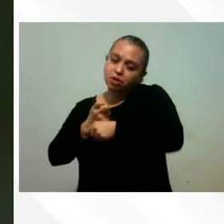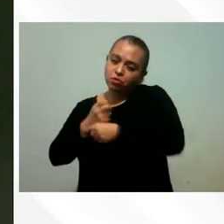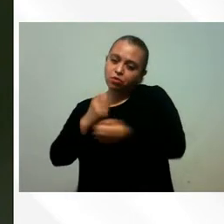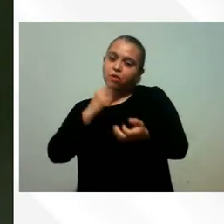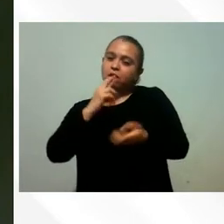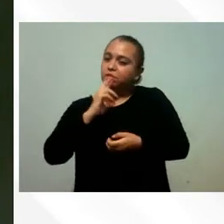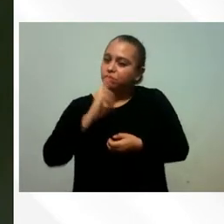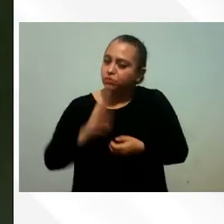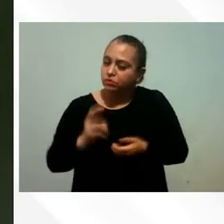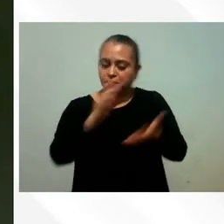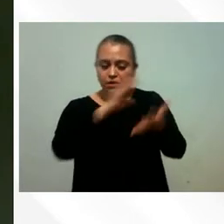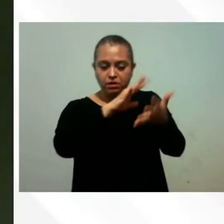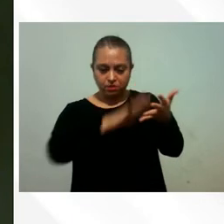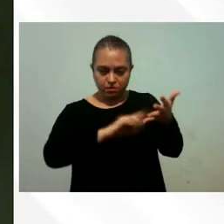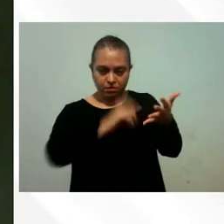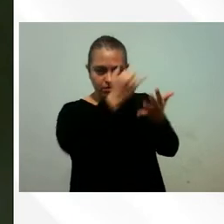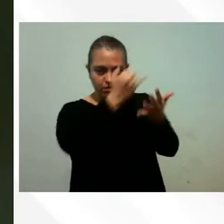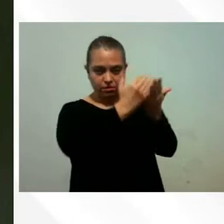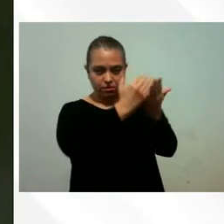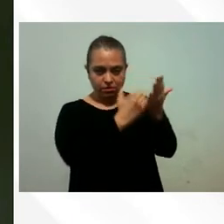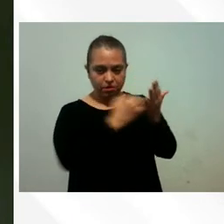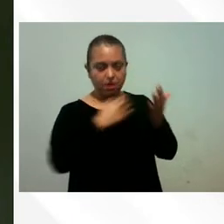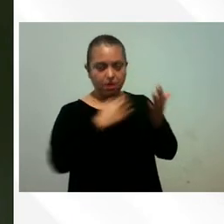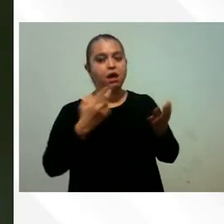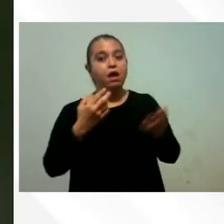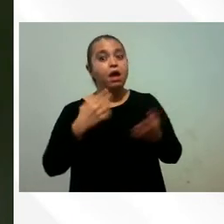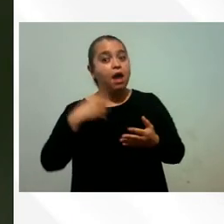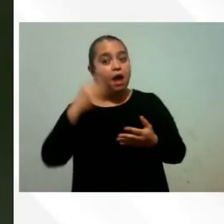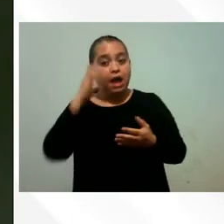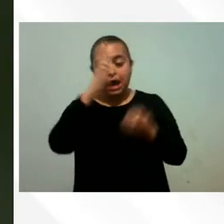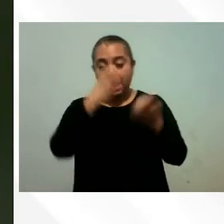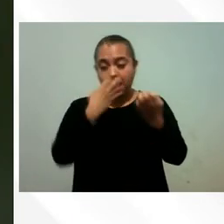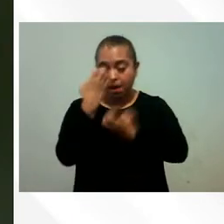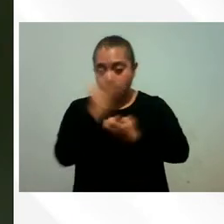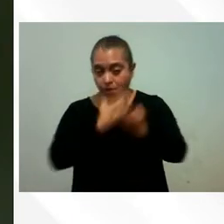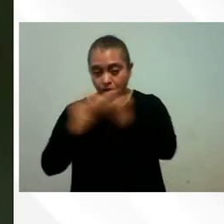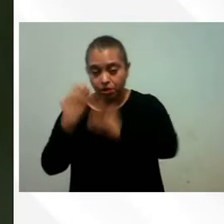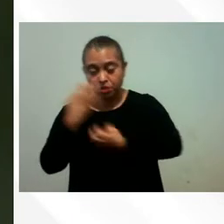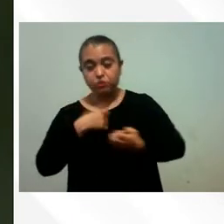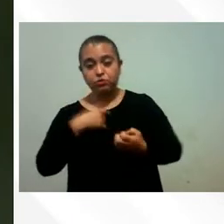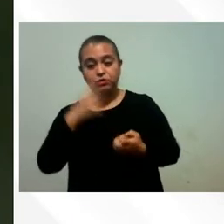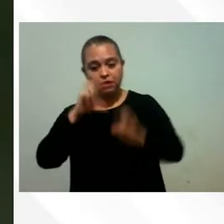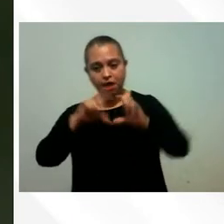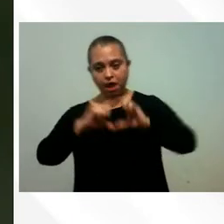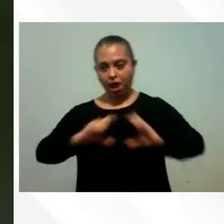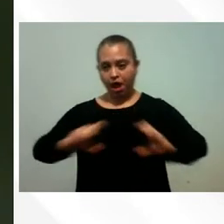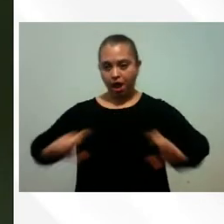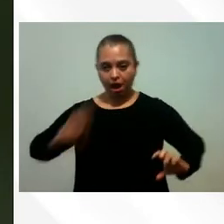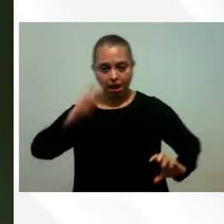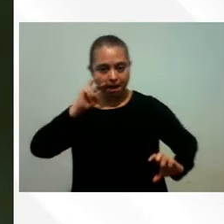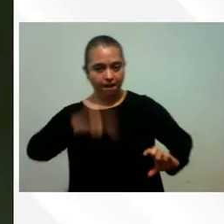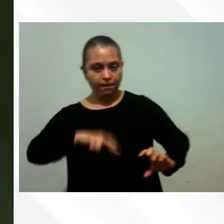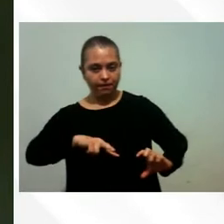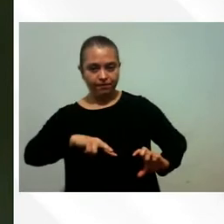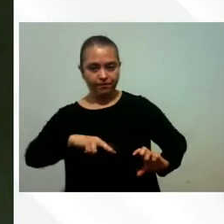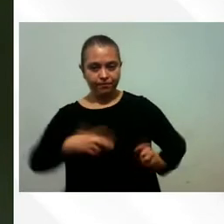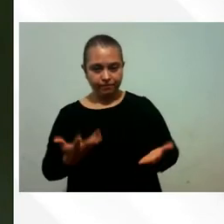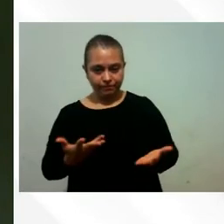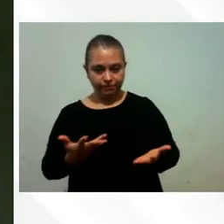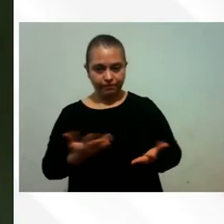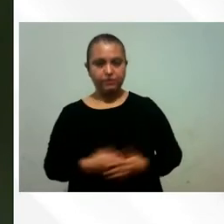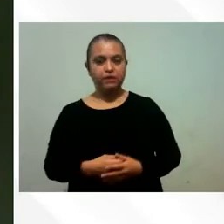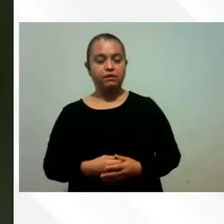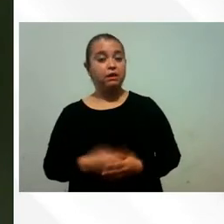evaluación a través de la liga que está apareciendo en estos momentos en sus pantallas. Es importante